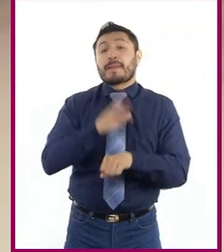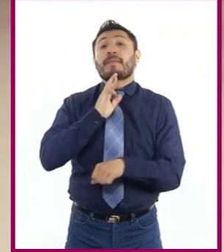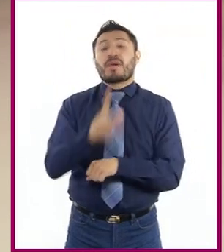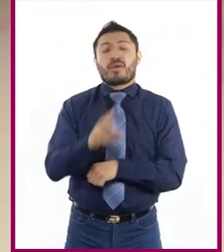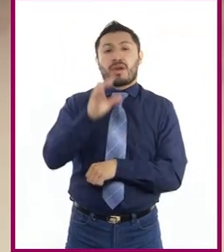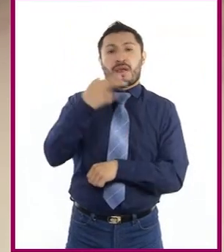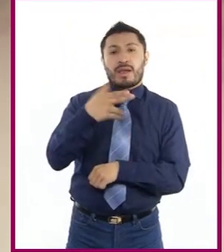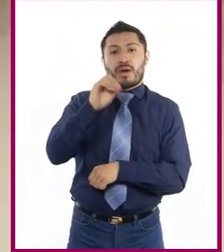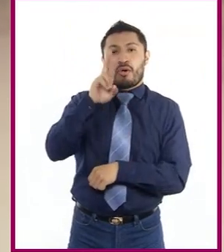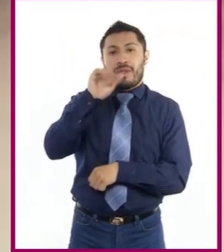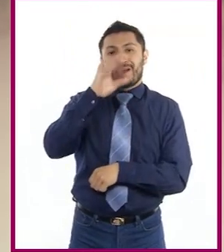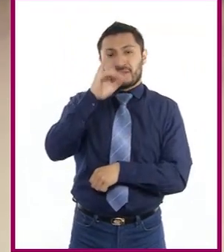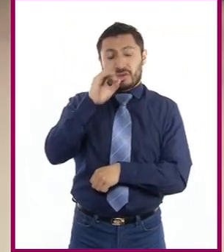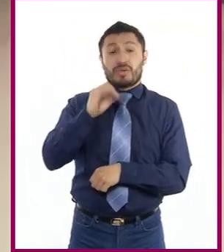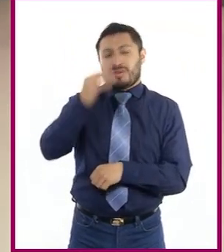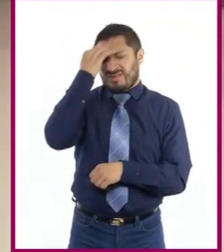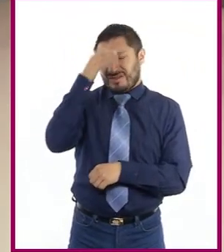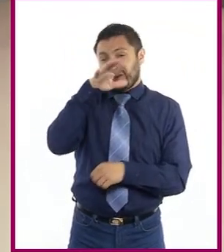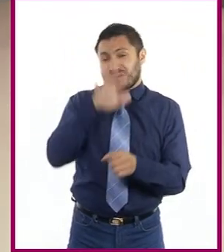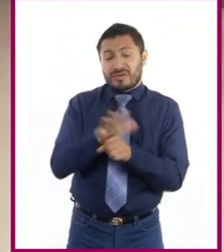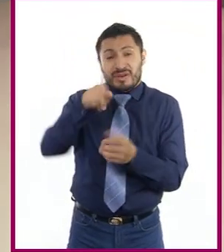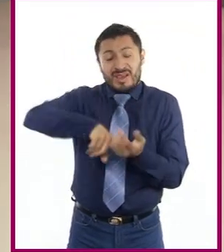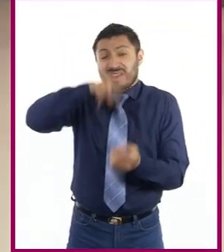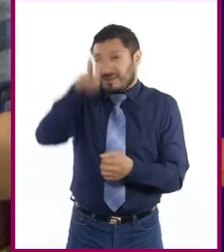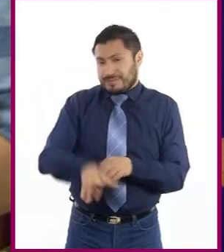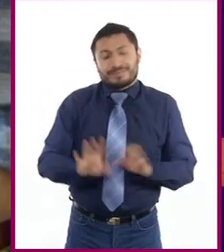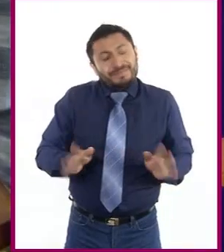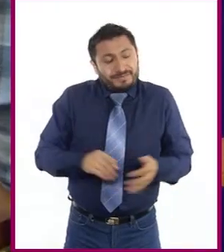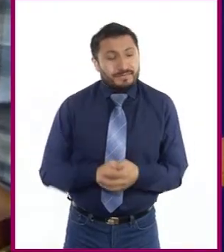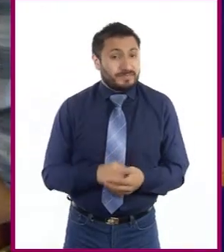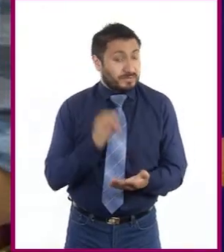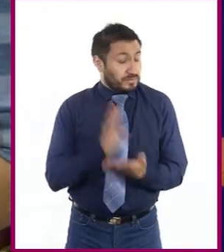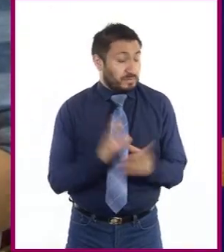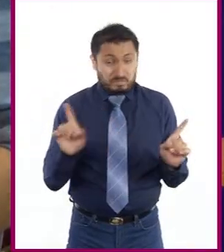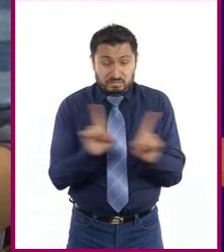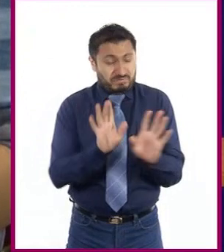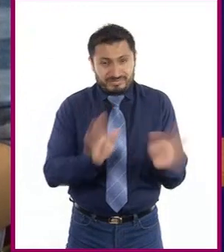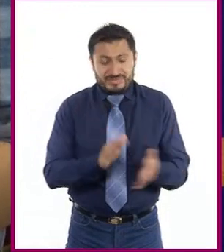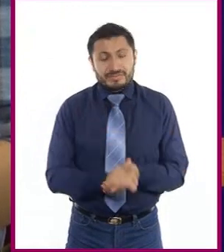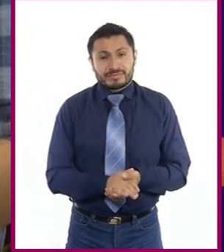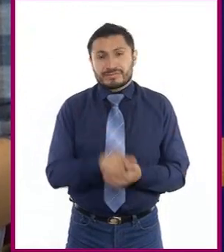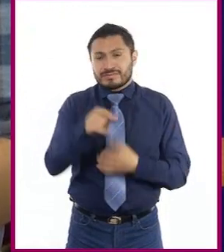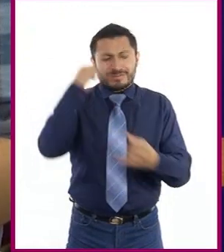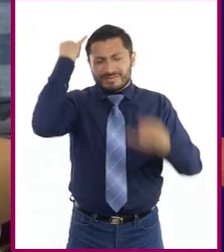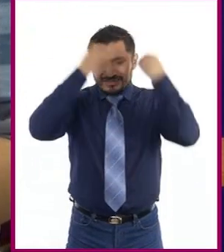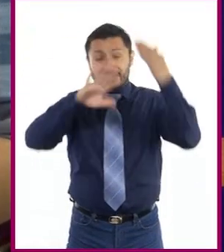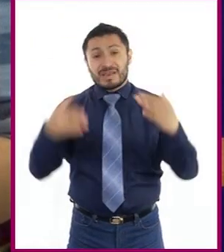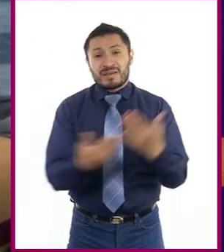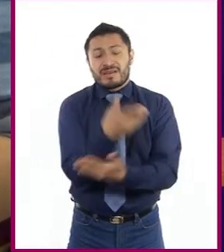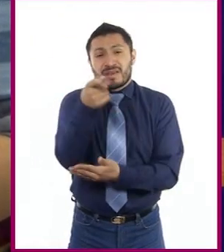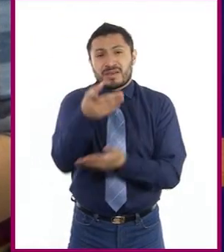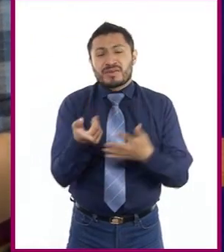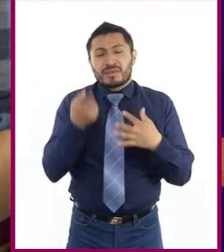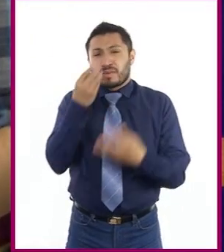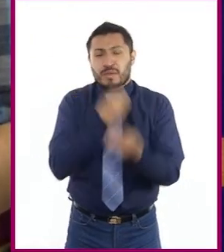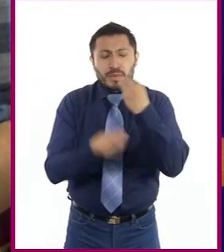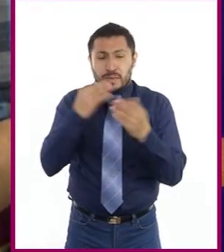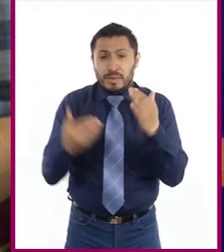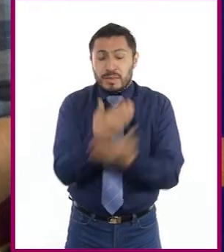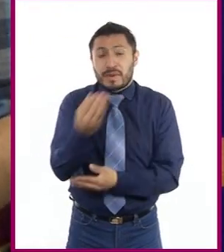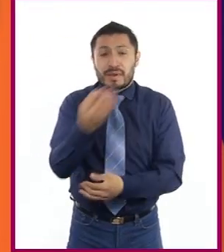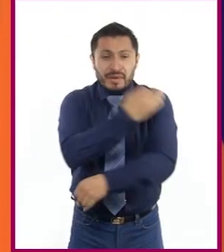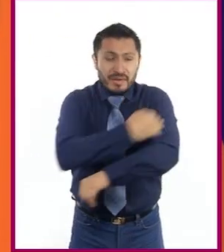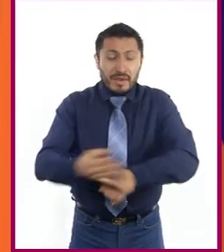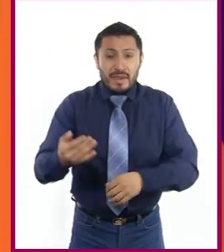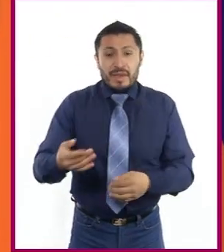sabe la verdad. ¿Se imaginan que una mañana ustedes llegaran a desayunar con sus familiares y empezaran a